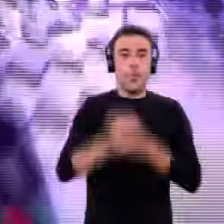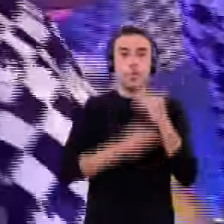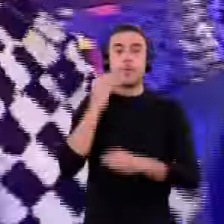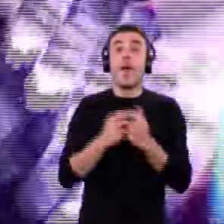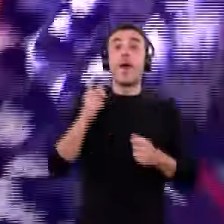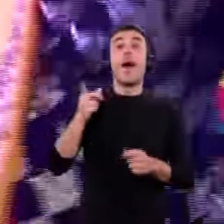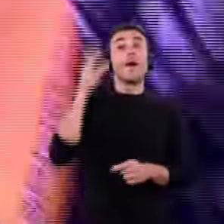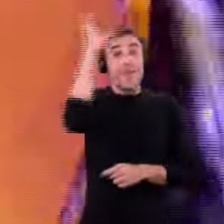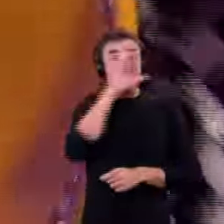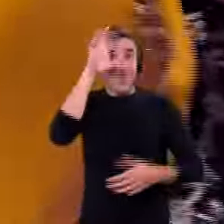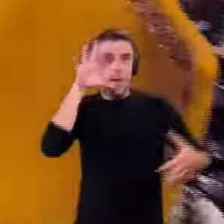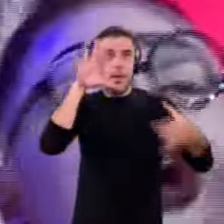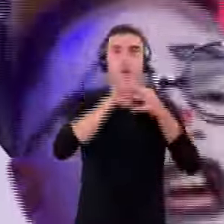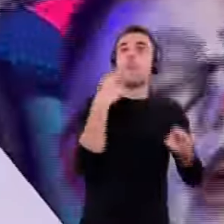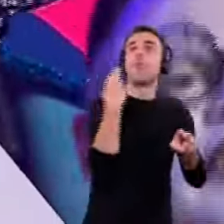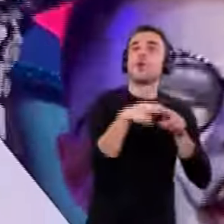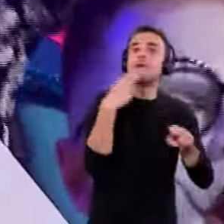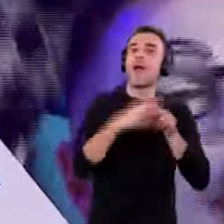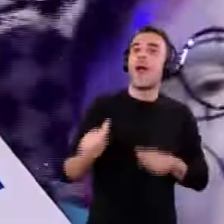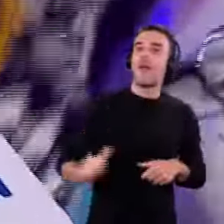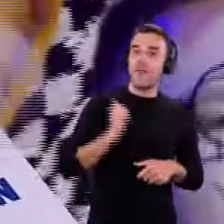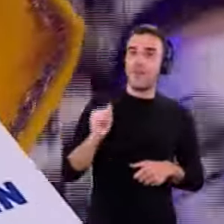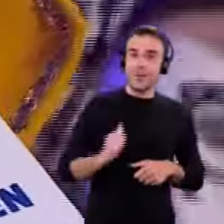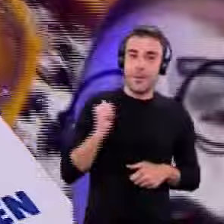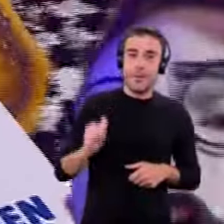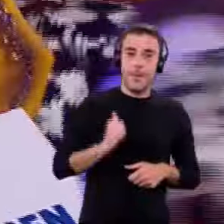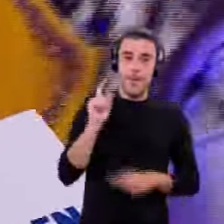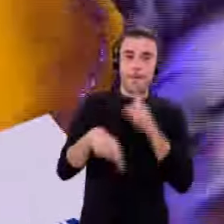políticas artificiales y con cero